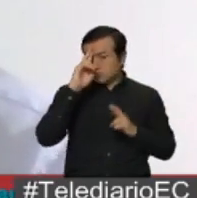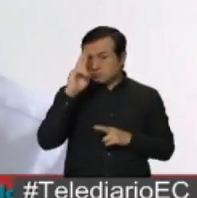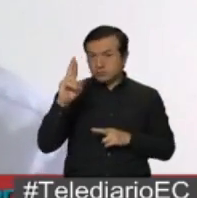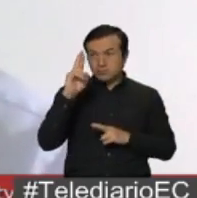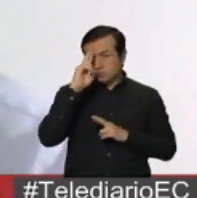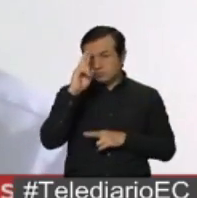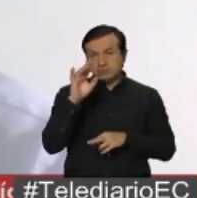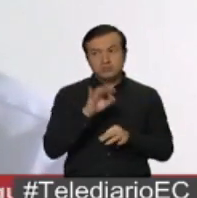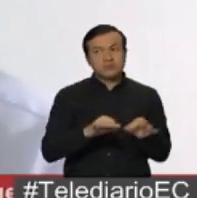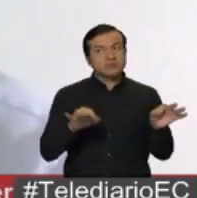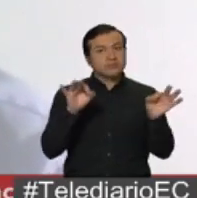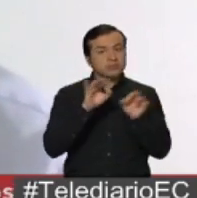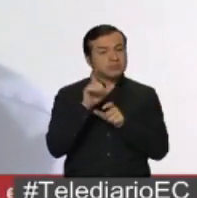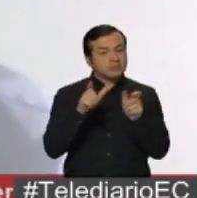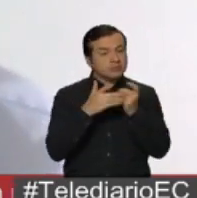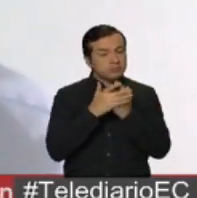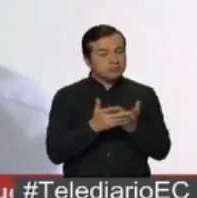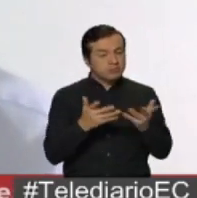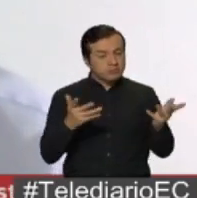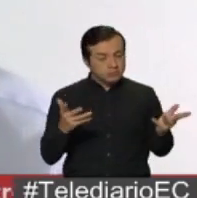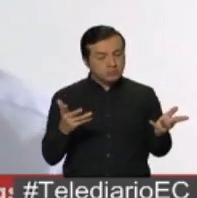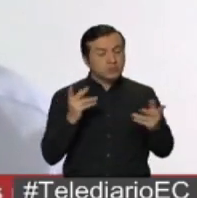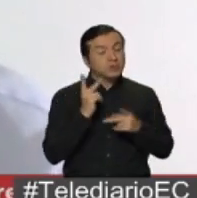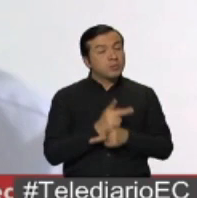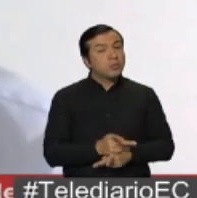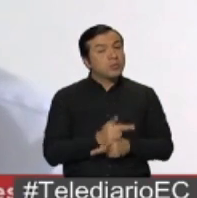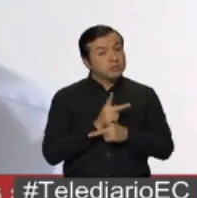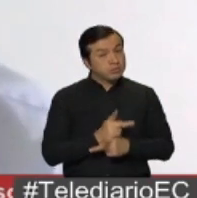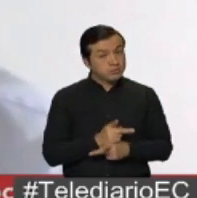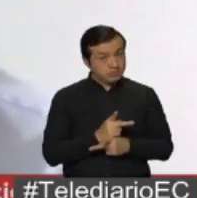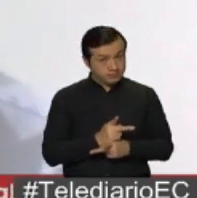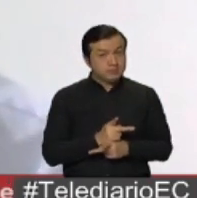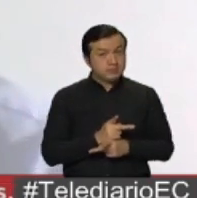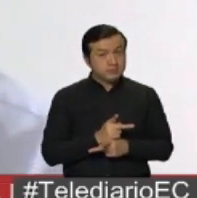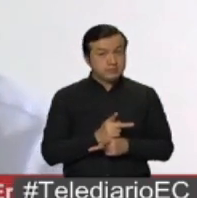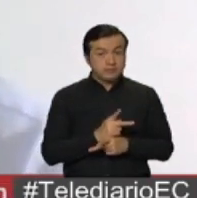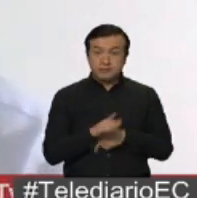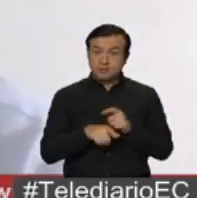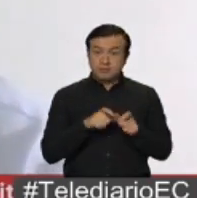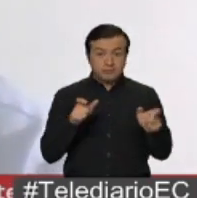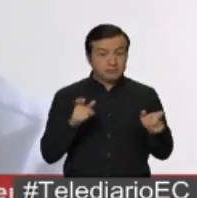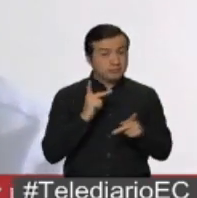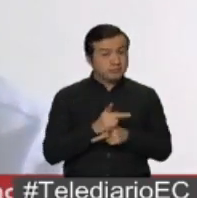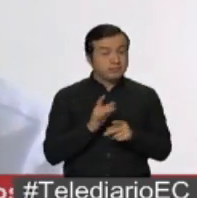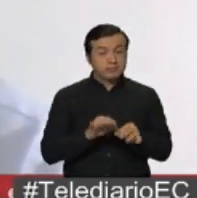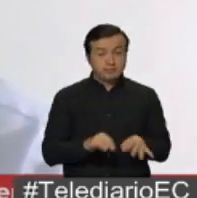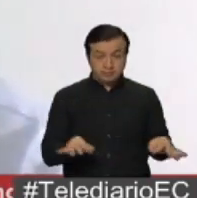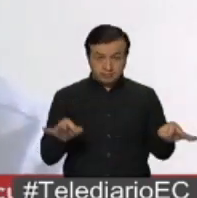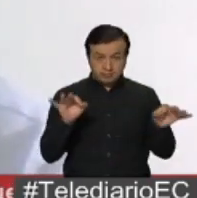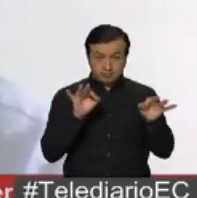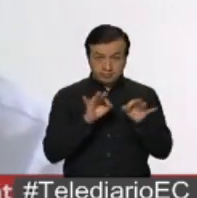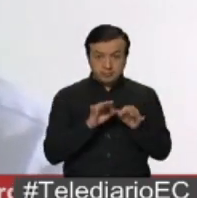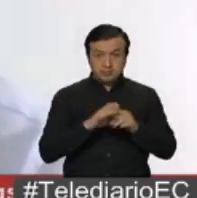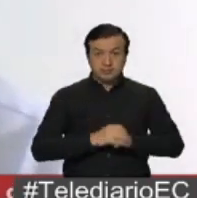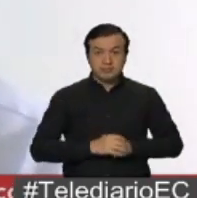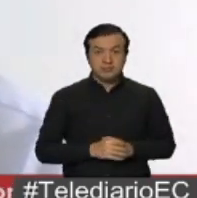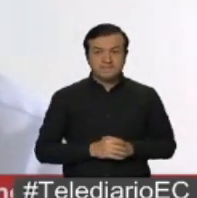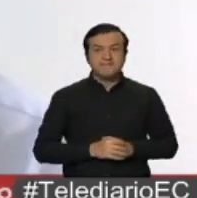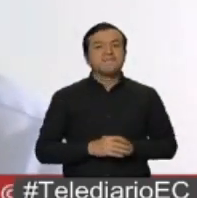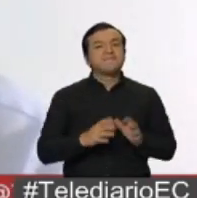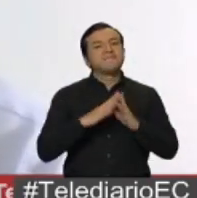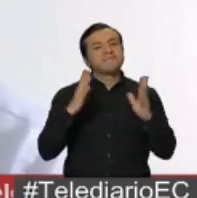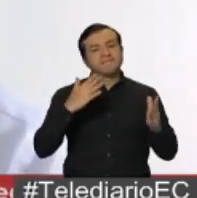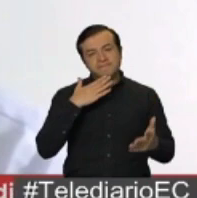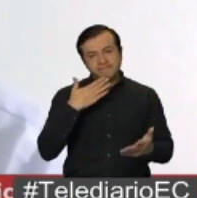respeto que debería tener los ciudadanos para cuidar a el resto de personas claro que sí